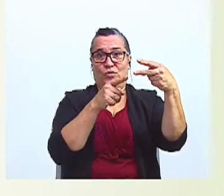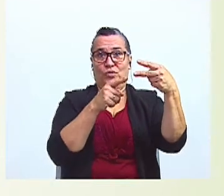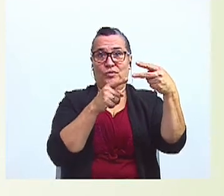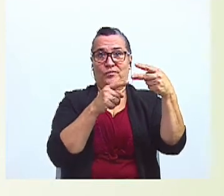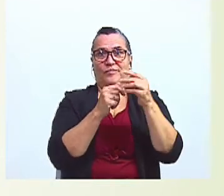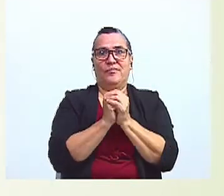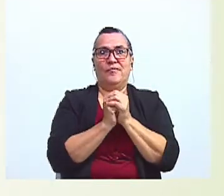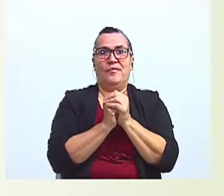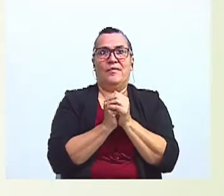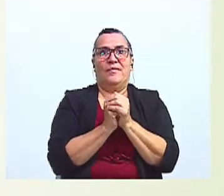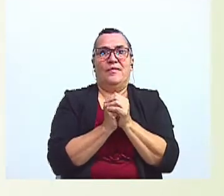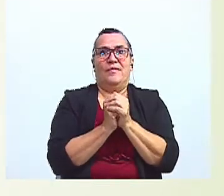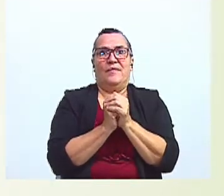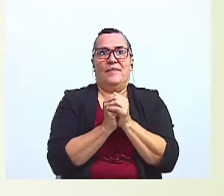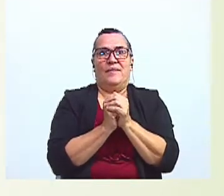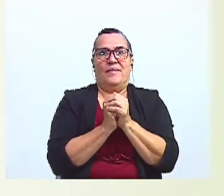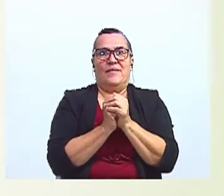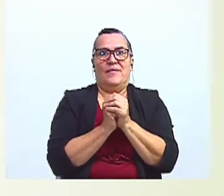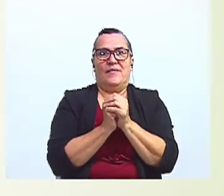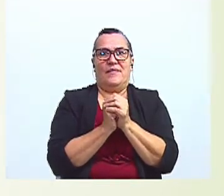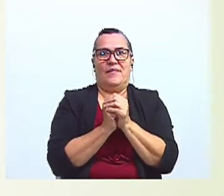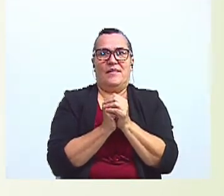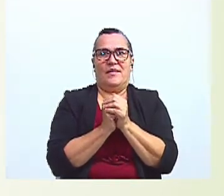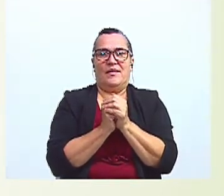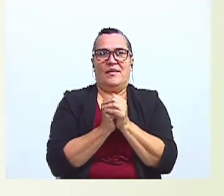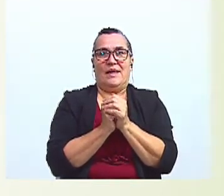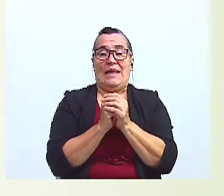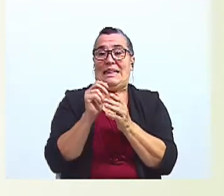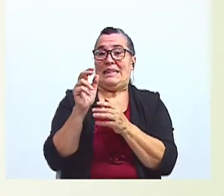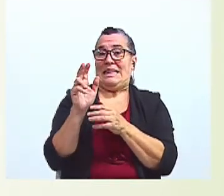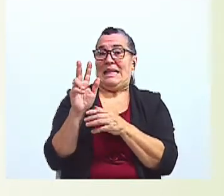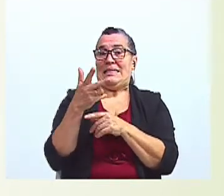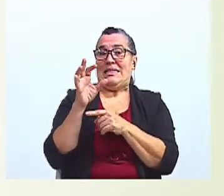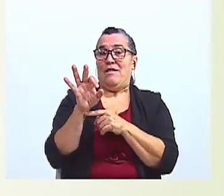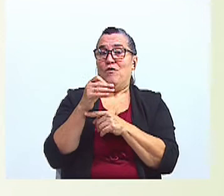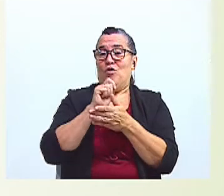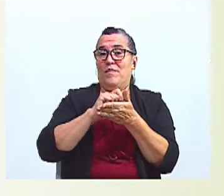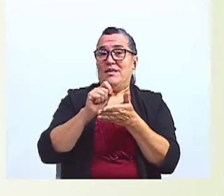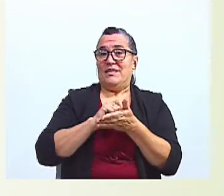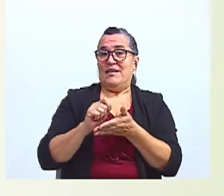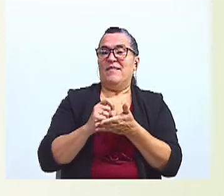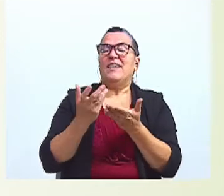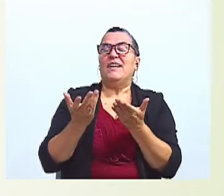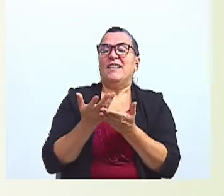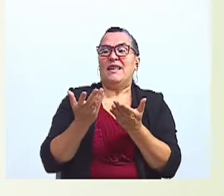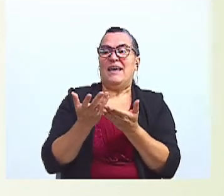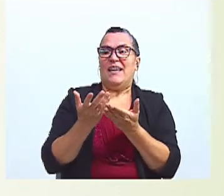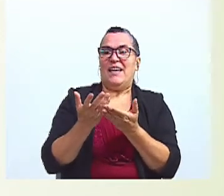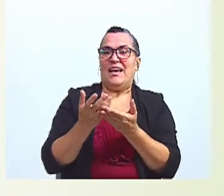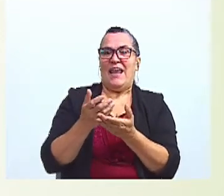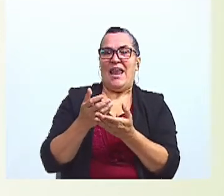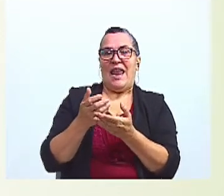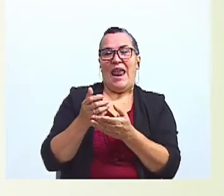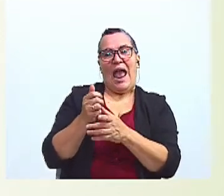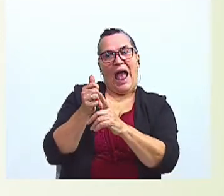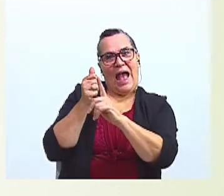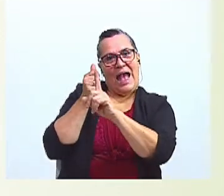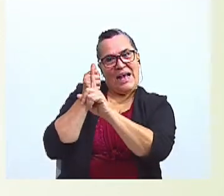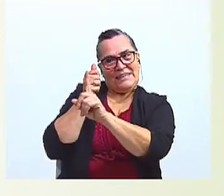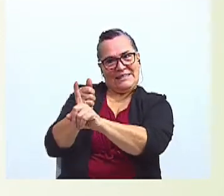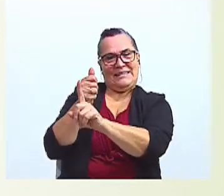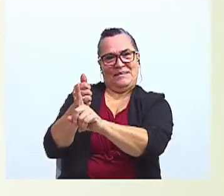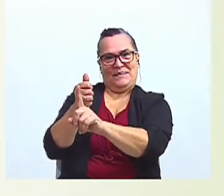El segundo caso y la tercera posibilidad de escritura sería así